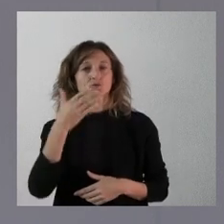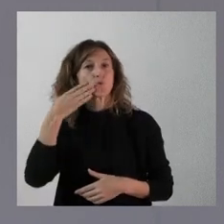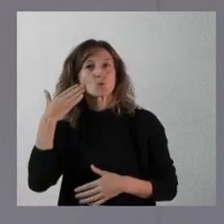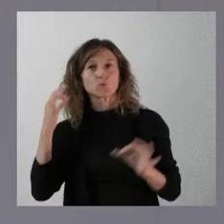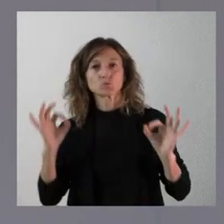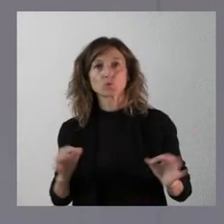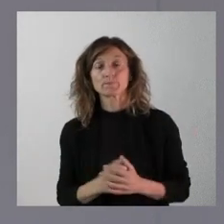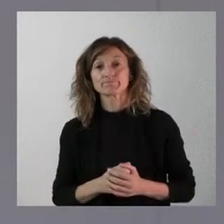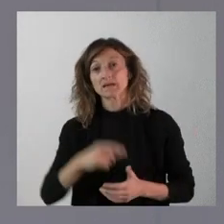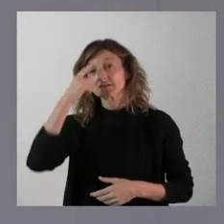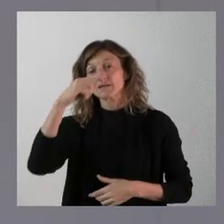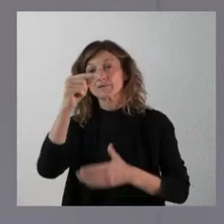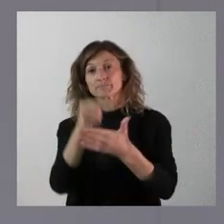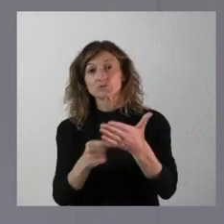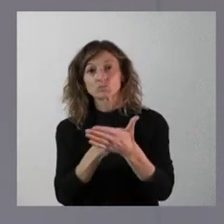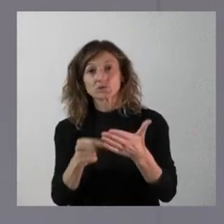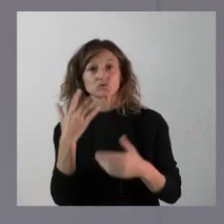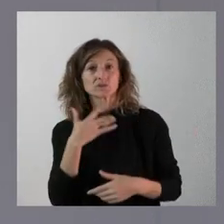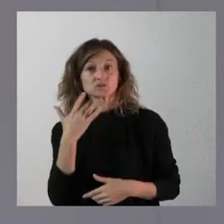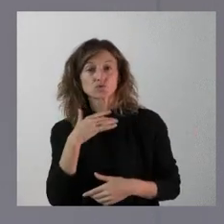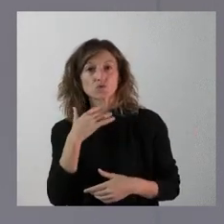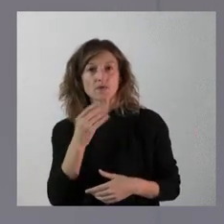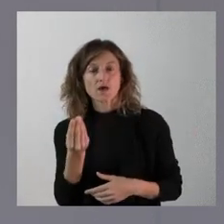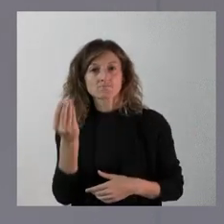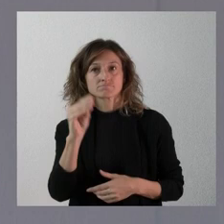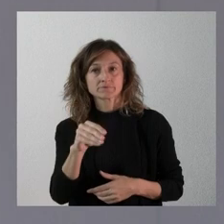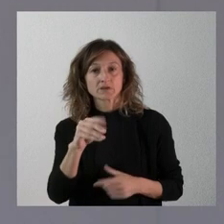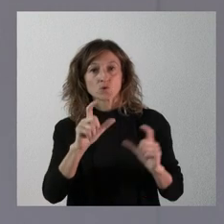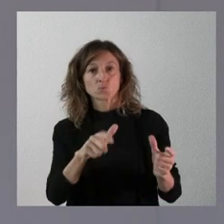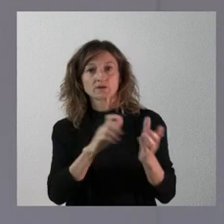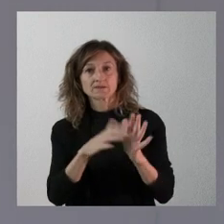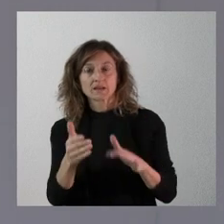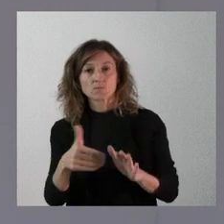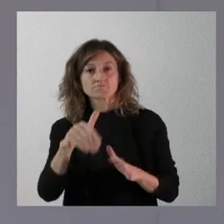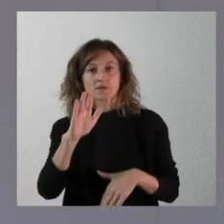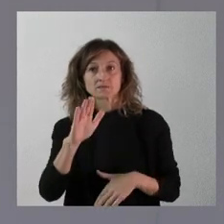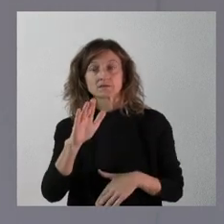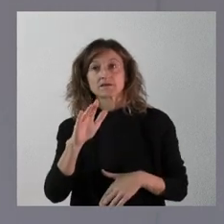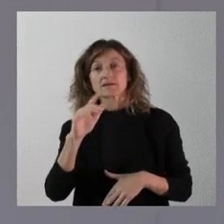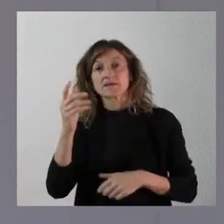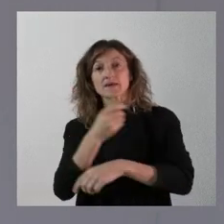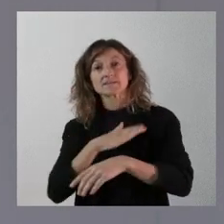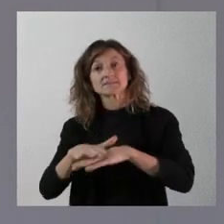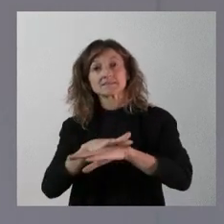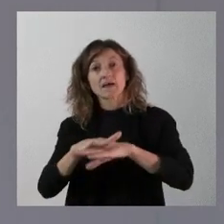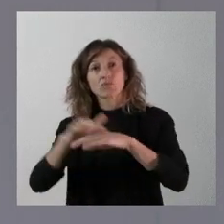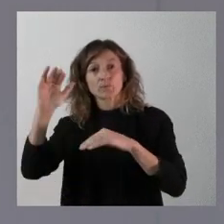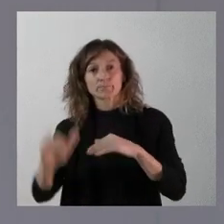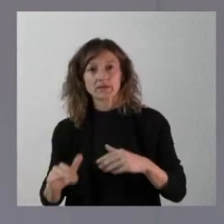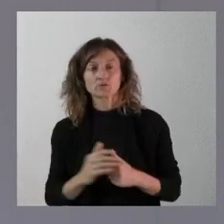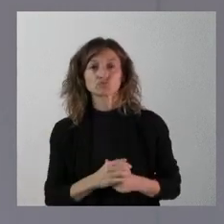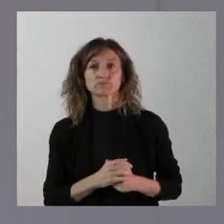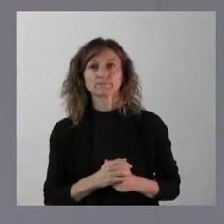Usted sabe que los presupuestos en el caso concreto de Soria han crecido los de la junta de Castilla y león se han reducido los del estado y